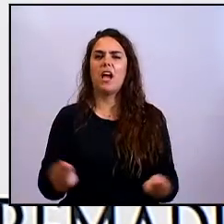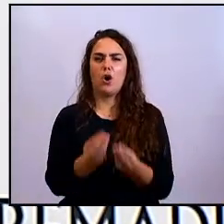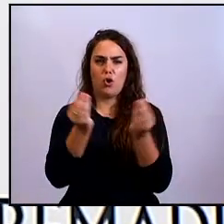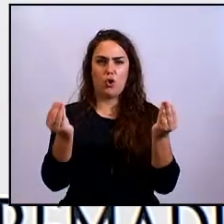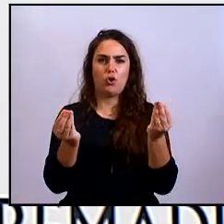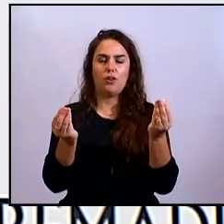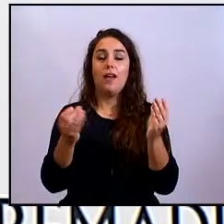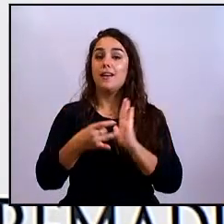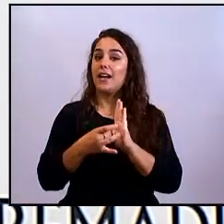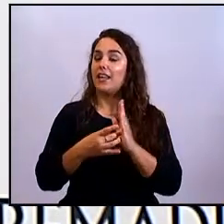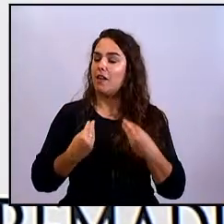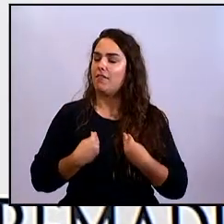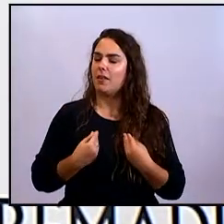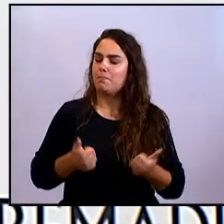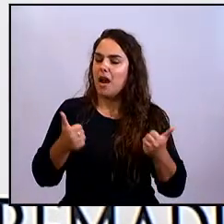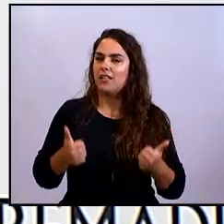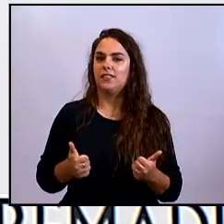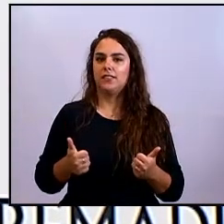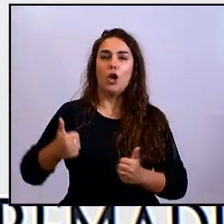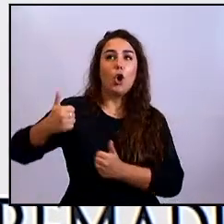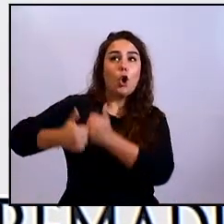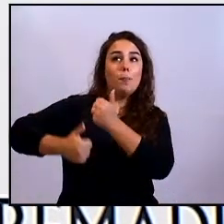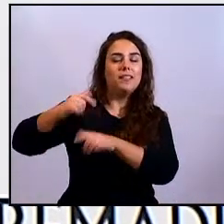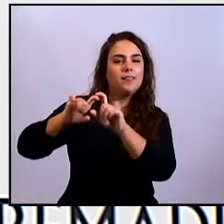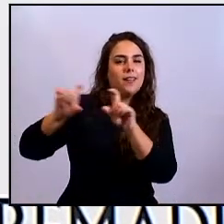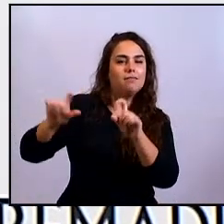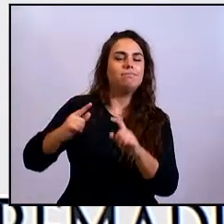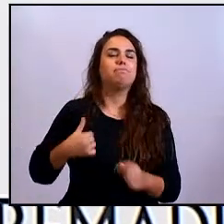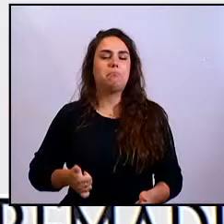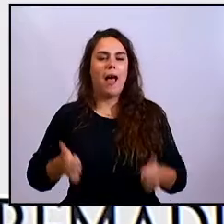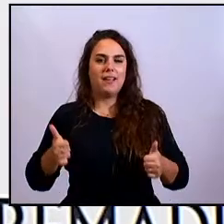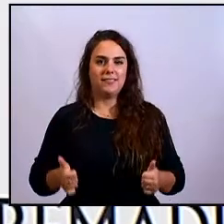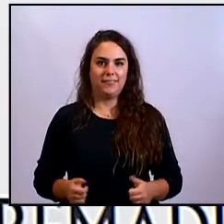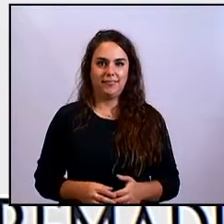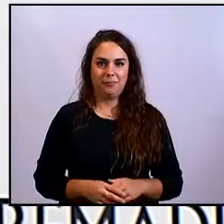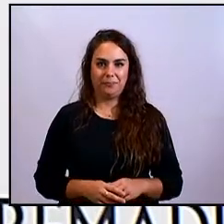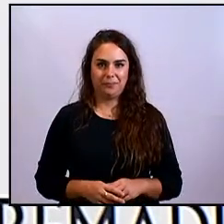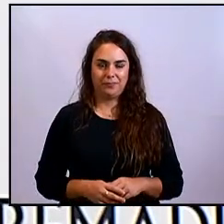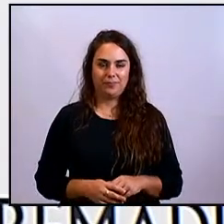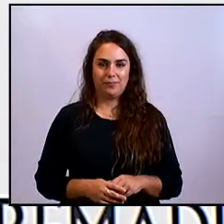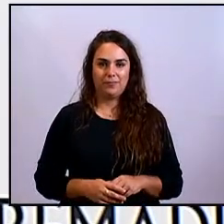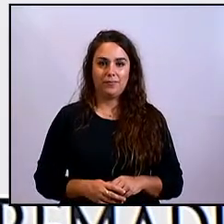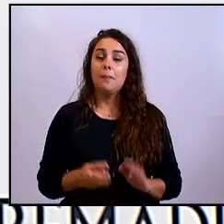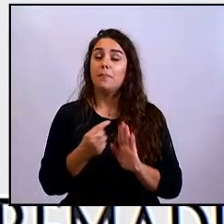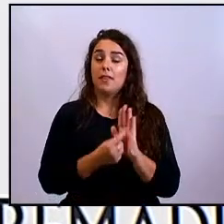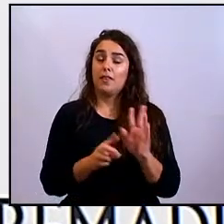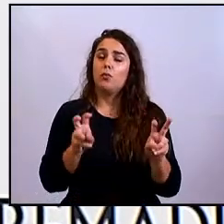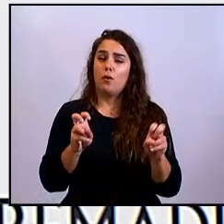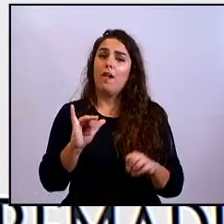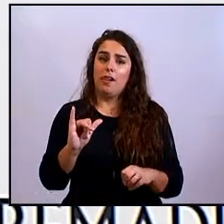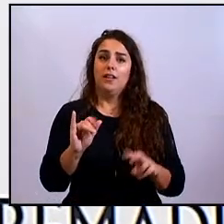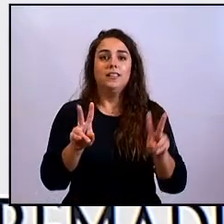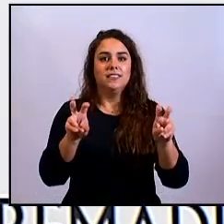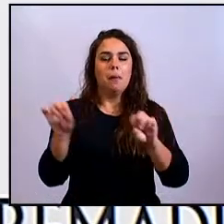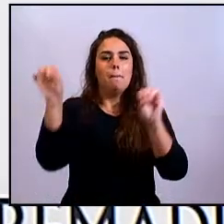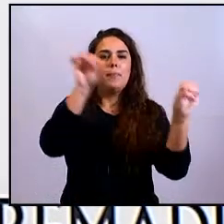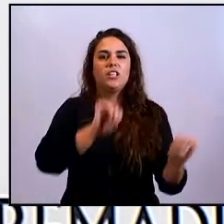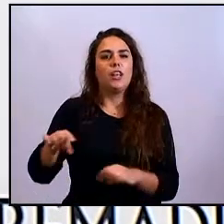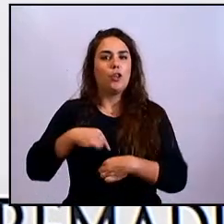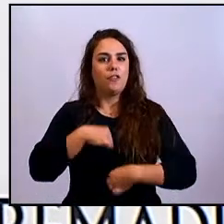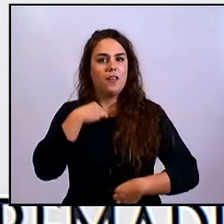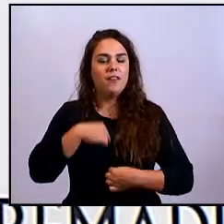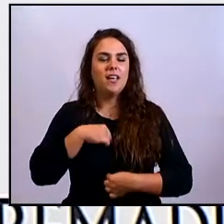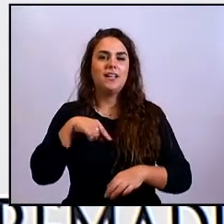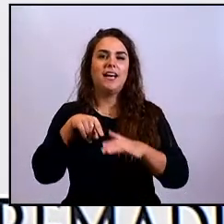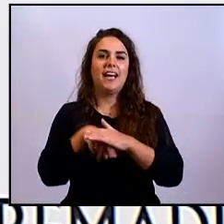más calidad de vida y más competitividad empresarial. Hay nuevas medidas en materia de protección civil y en